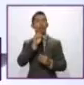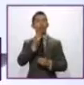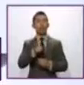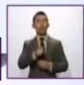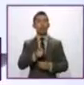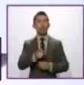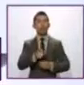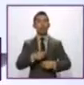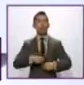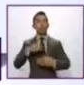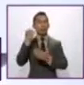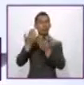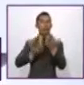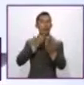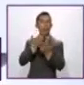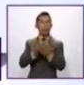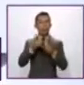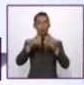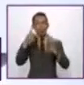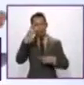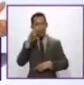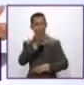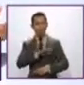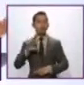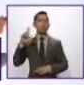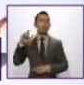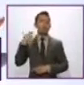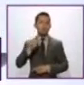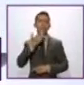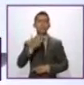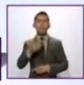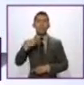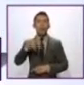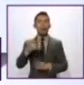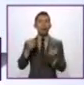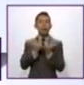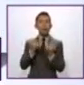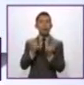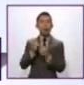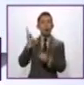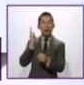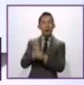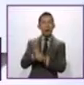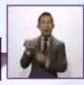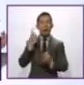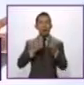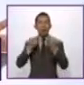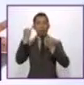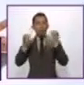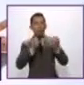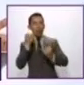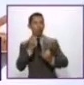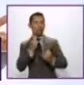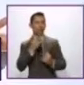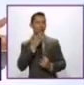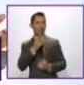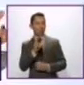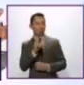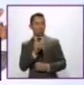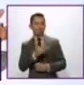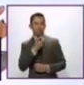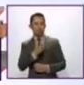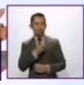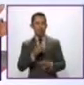una excelente propuesta de desarrollo para nuestro estado. Sin embargo, también estamos viendo unas cuantas ideas retrógradas. ¿Cómo podemos